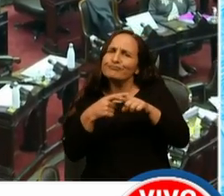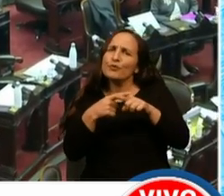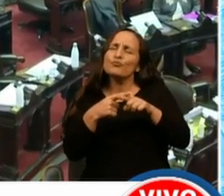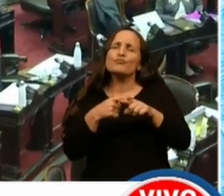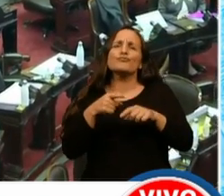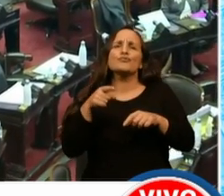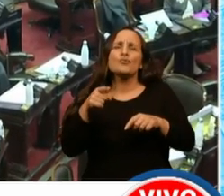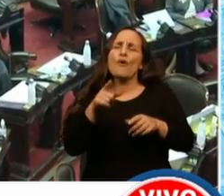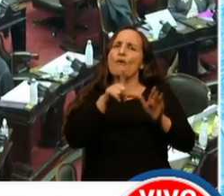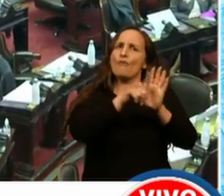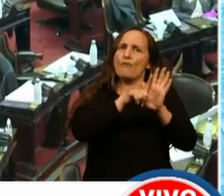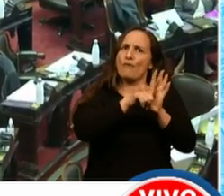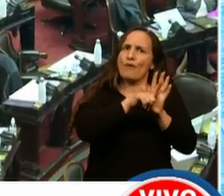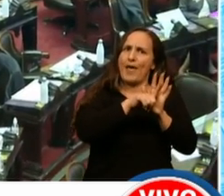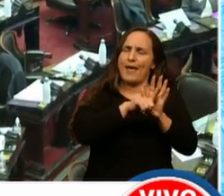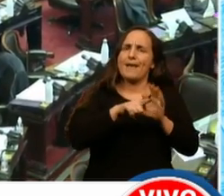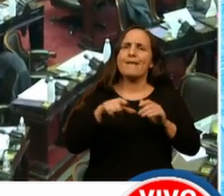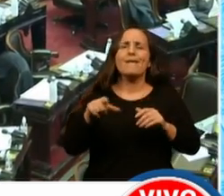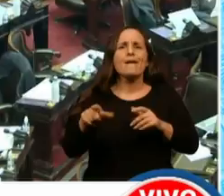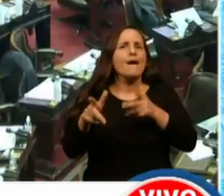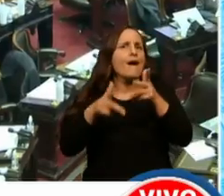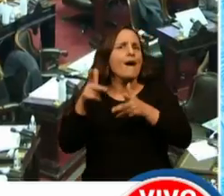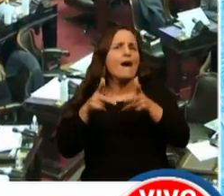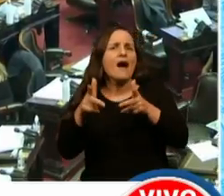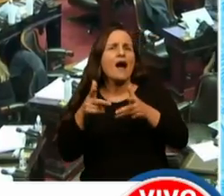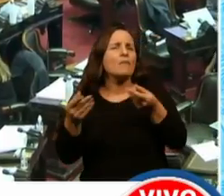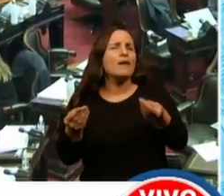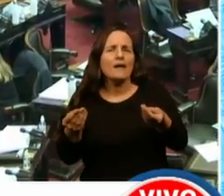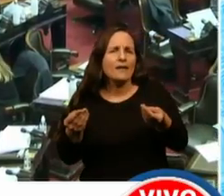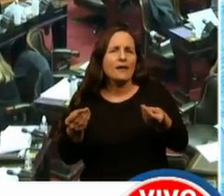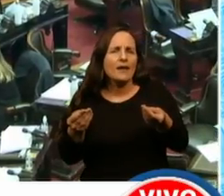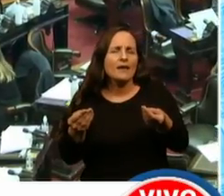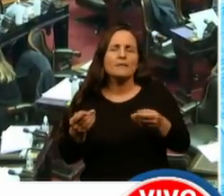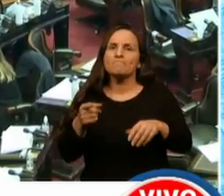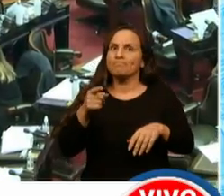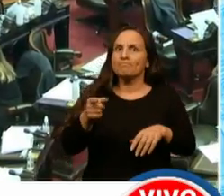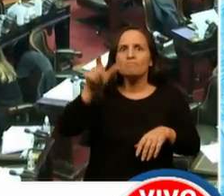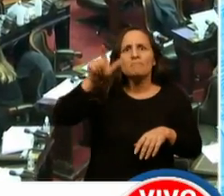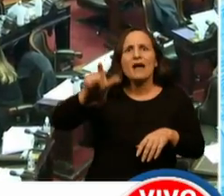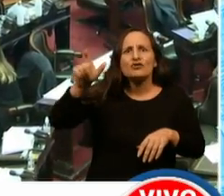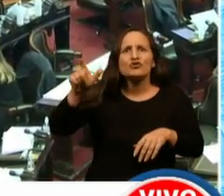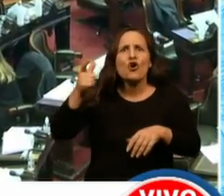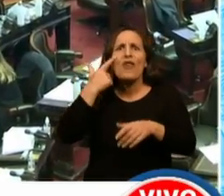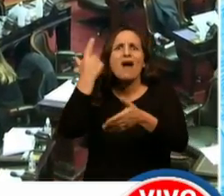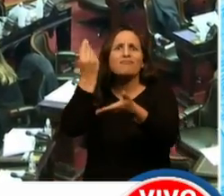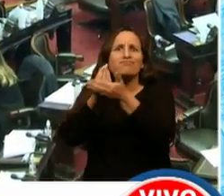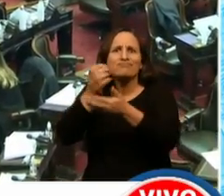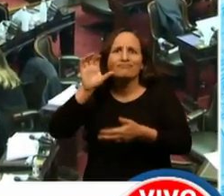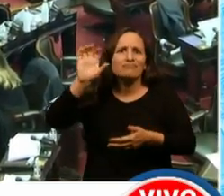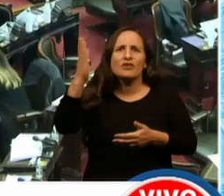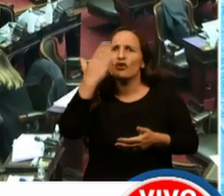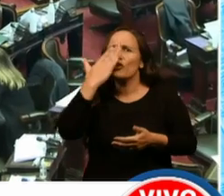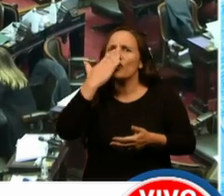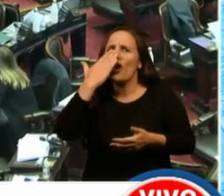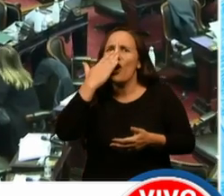esta ley estamos hablando que de no tener ningún cordobés con